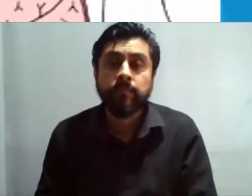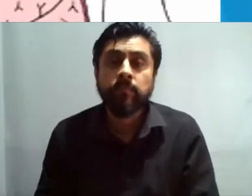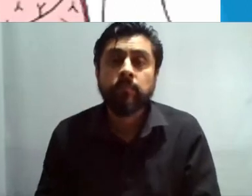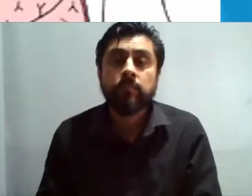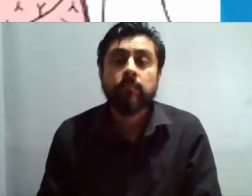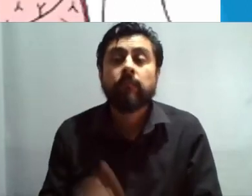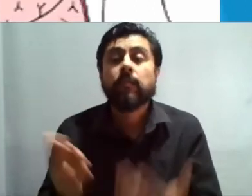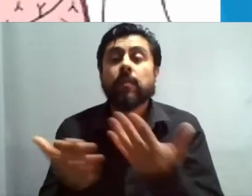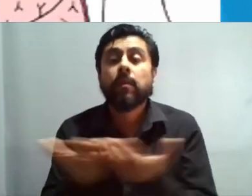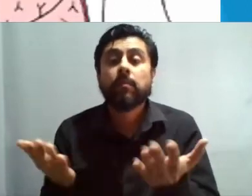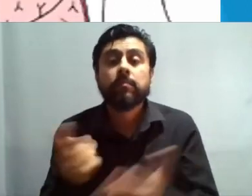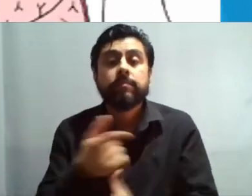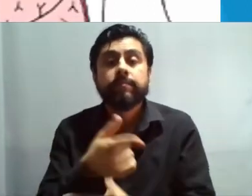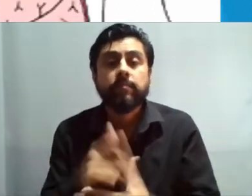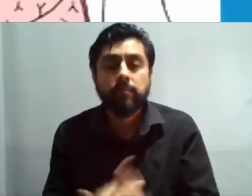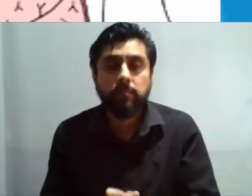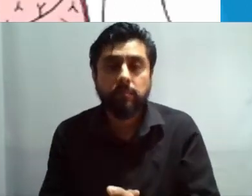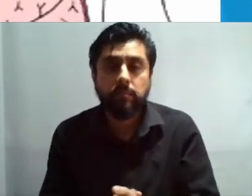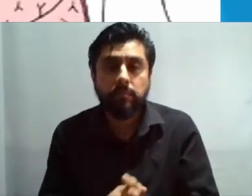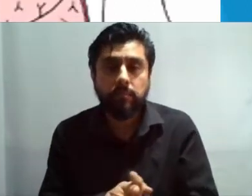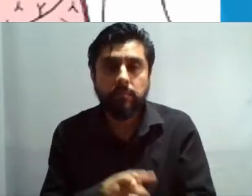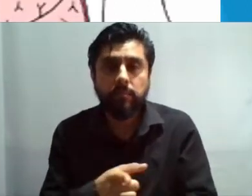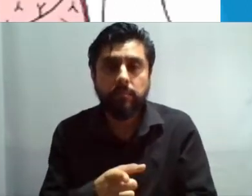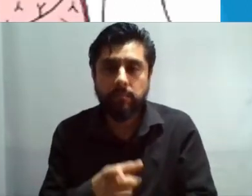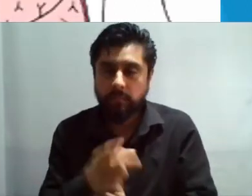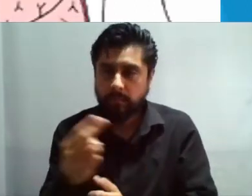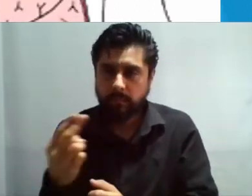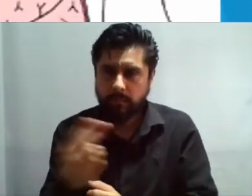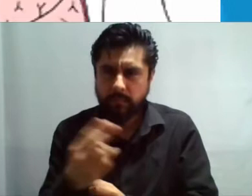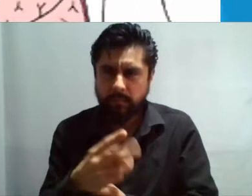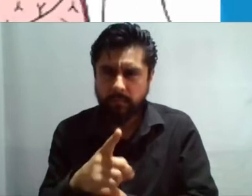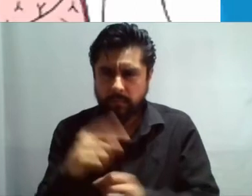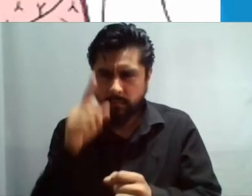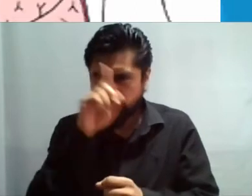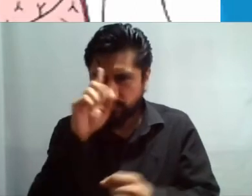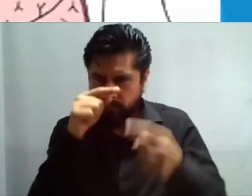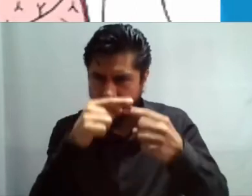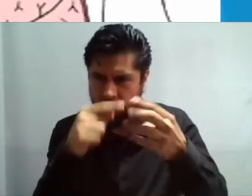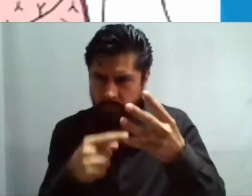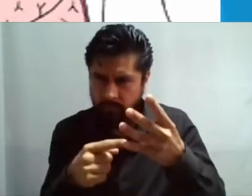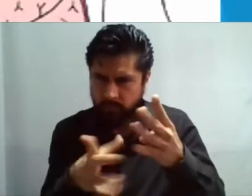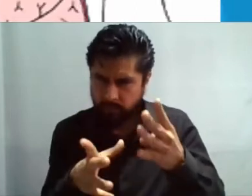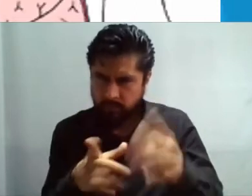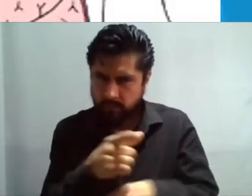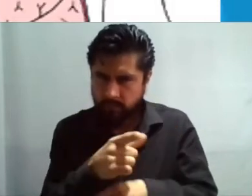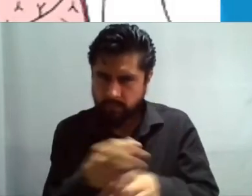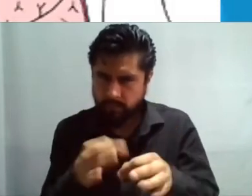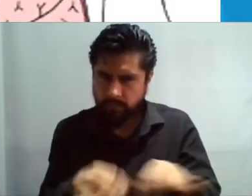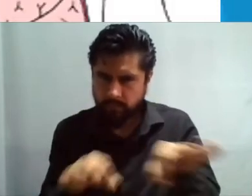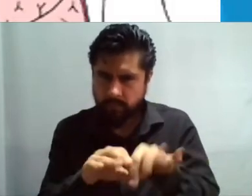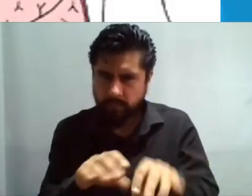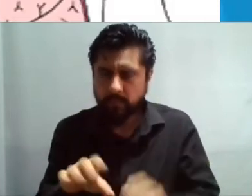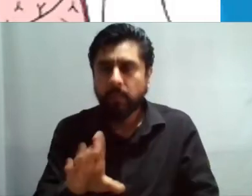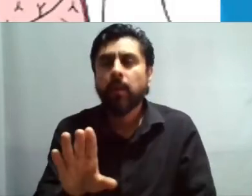Ahora, aquí también esto entra en el terreno de la precaución, de los tips para cuidado de audición. Cuando nos enfermamos de